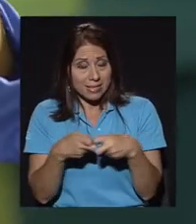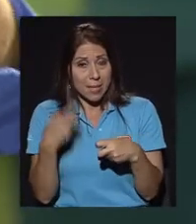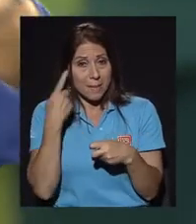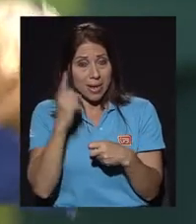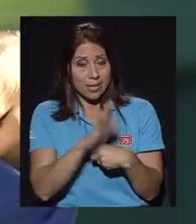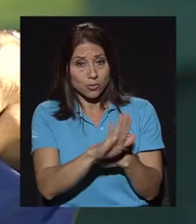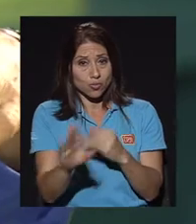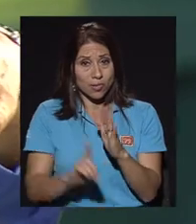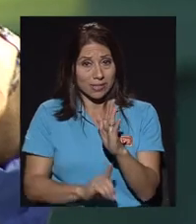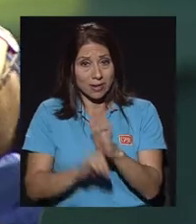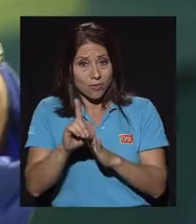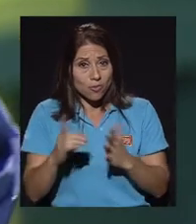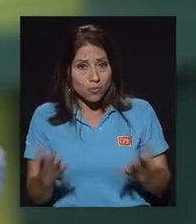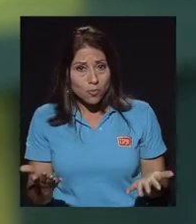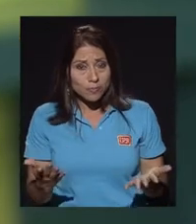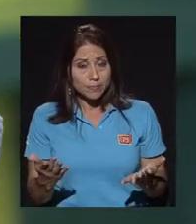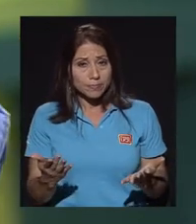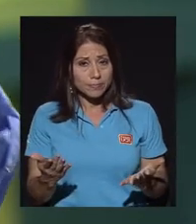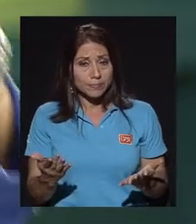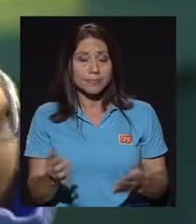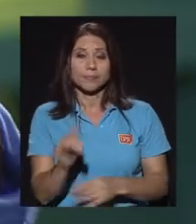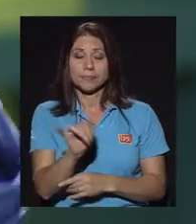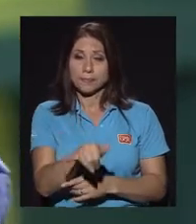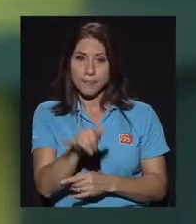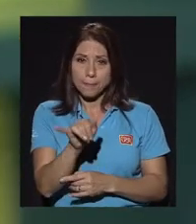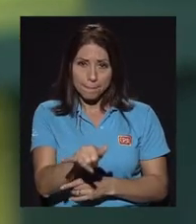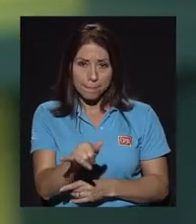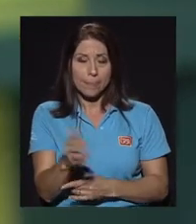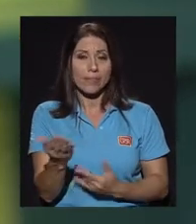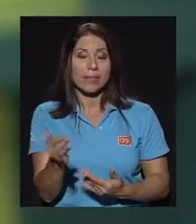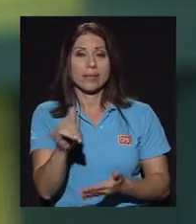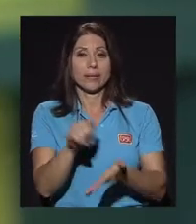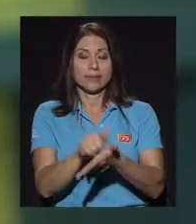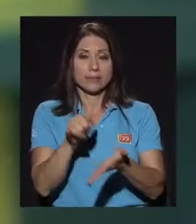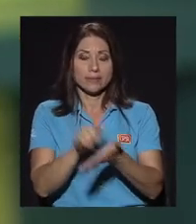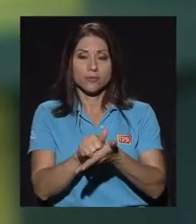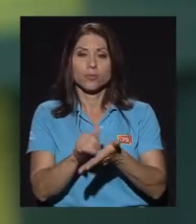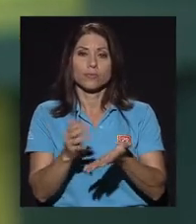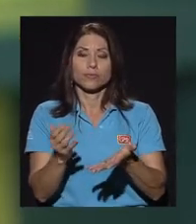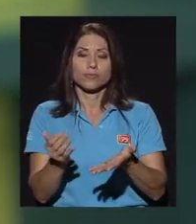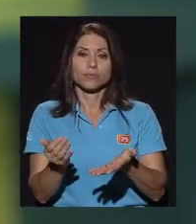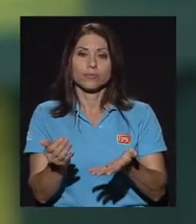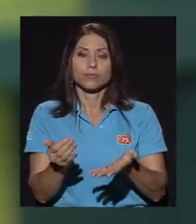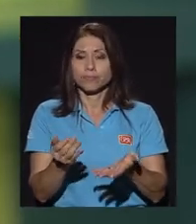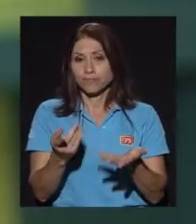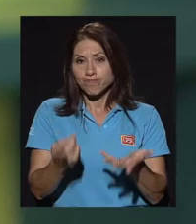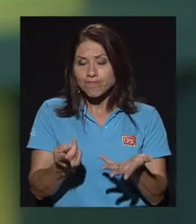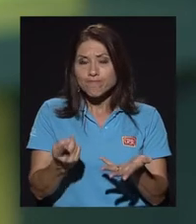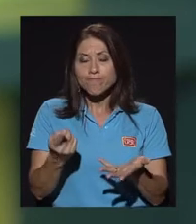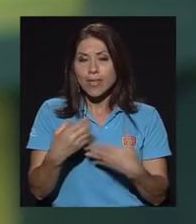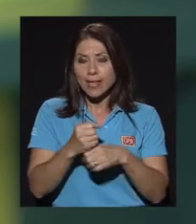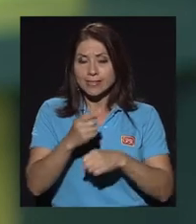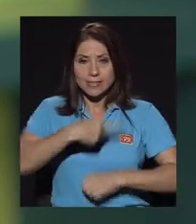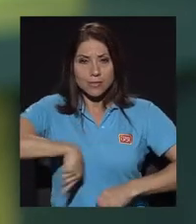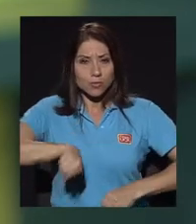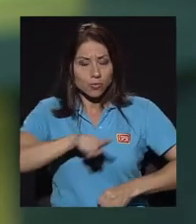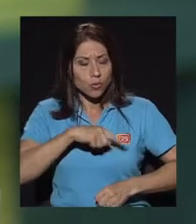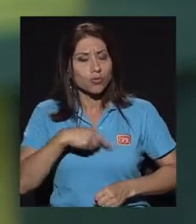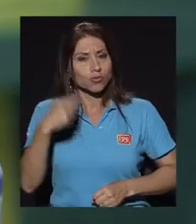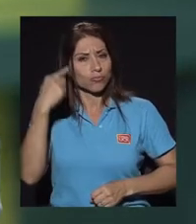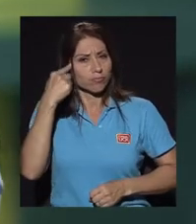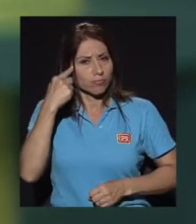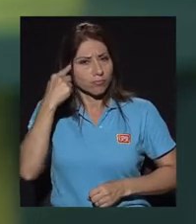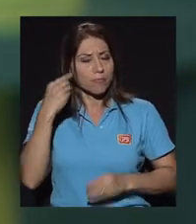para su desarrollo? Y así nos lleva esto a una serie de consideraciones